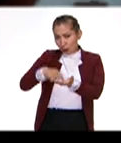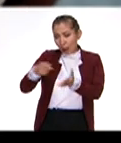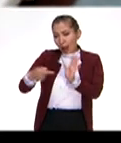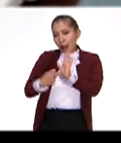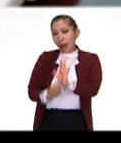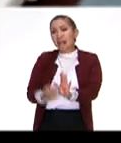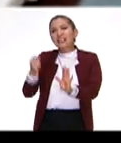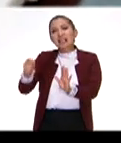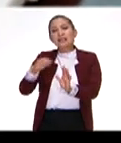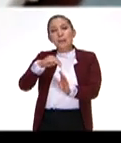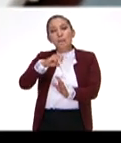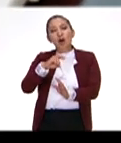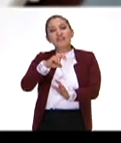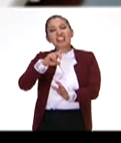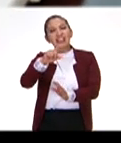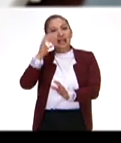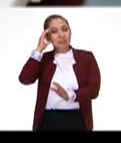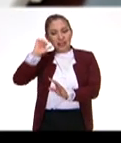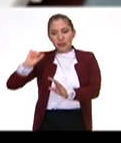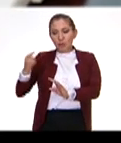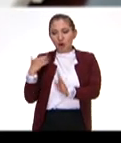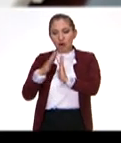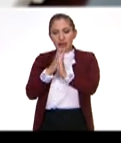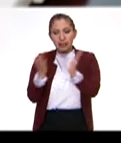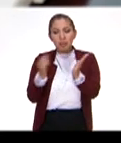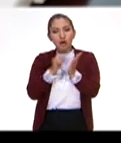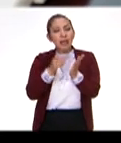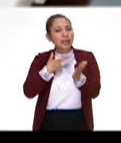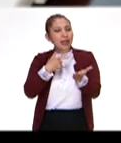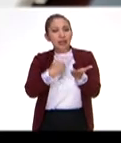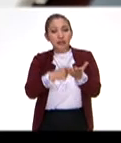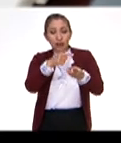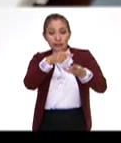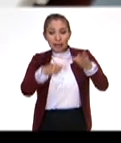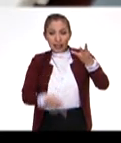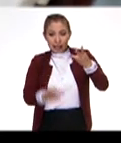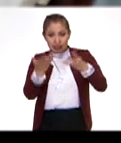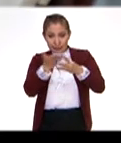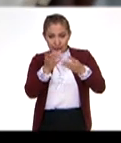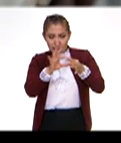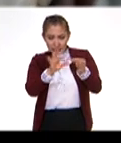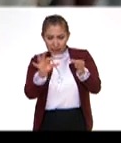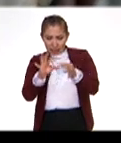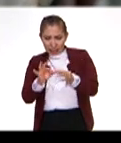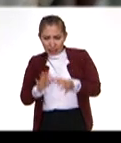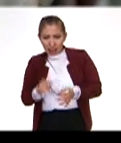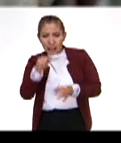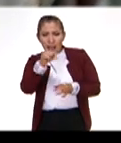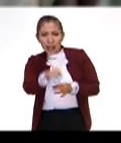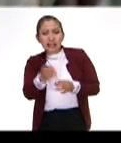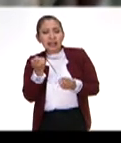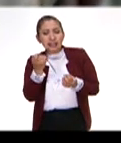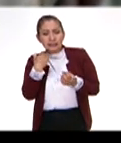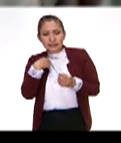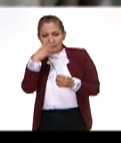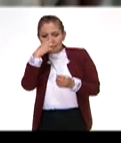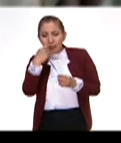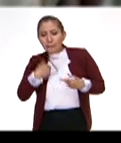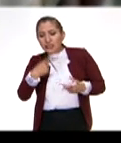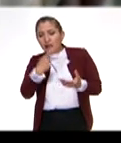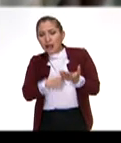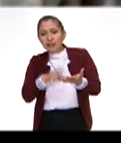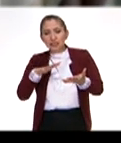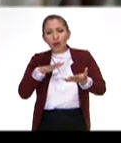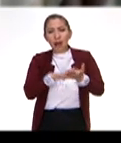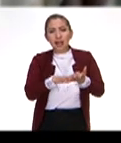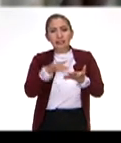El Móvil del Crimen, su más reciente libro que se compone de 3 piezas que describen vida y tragedia de personajes de